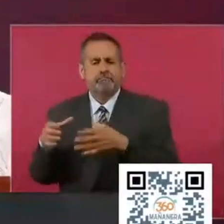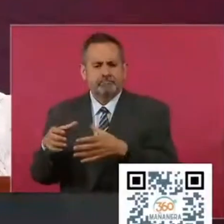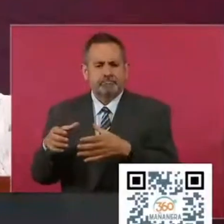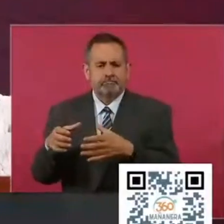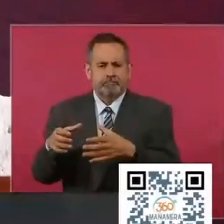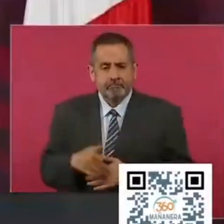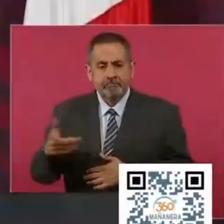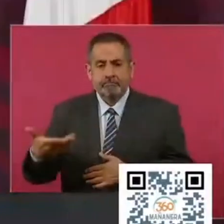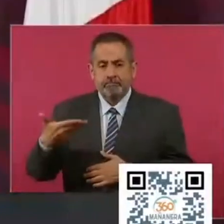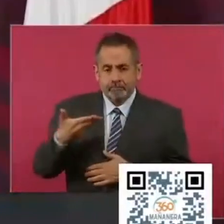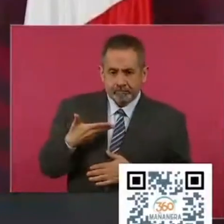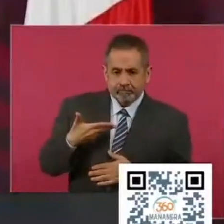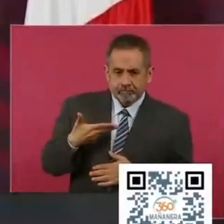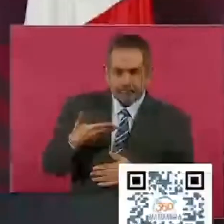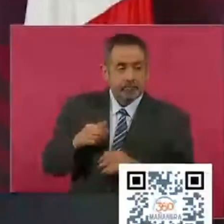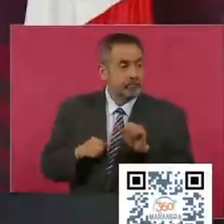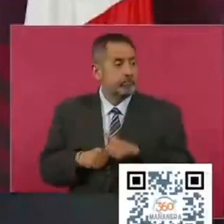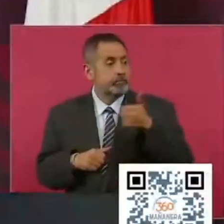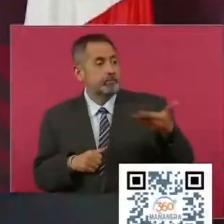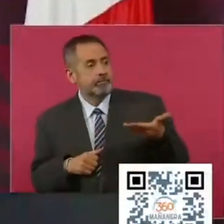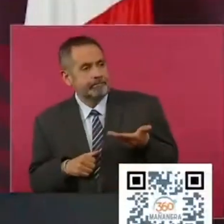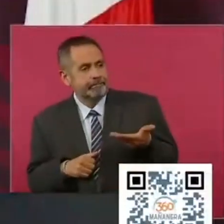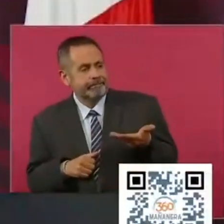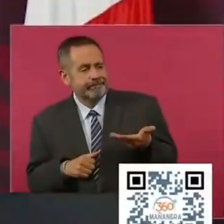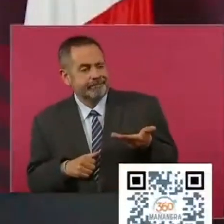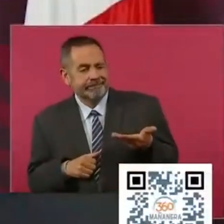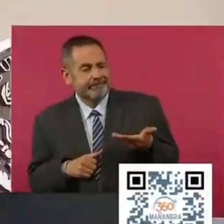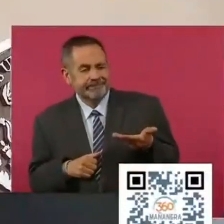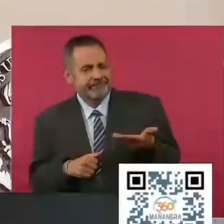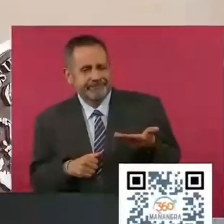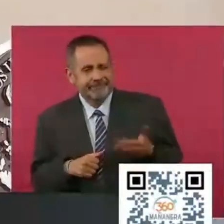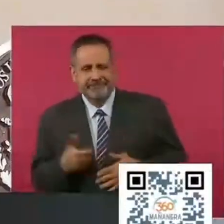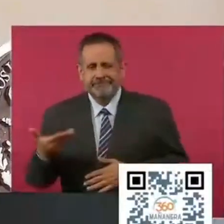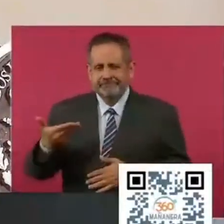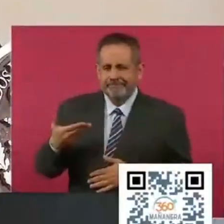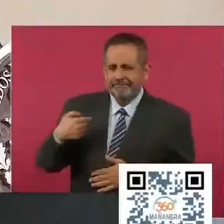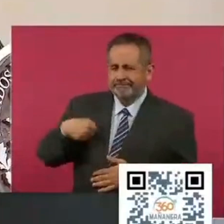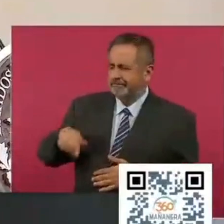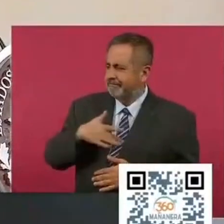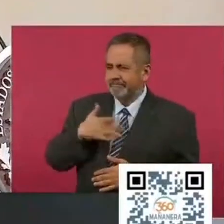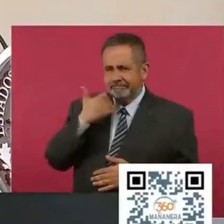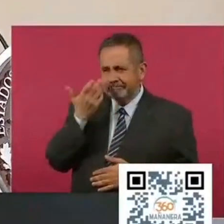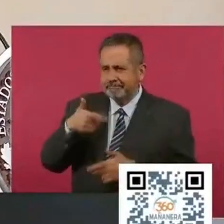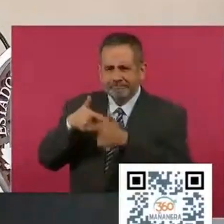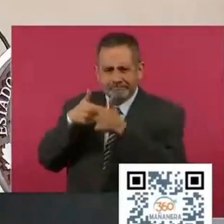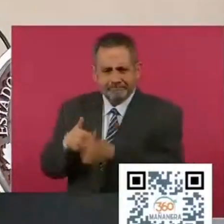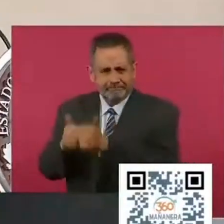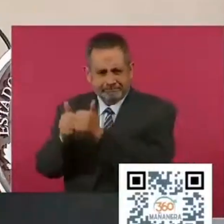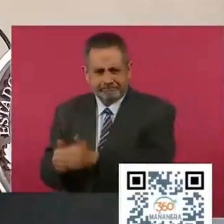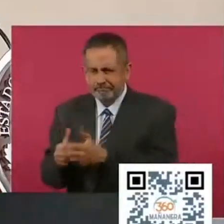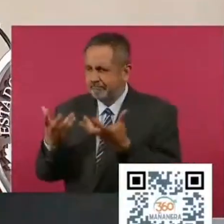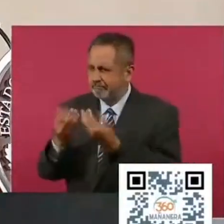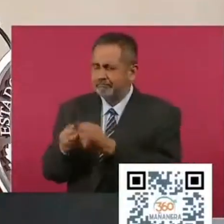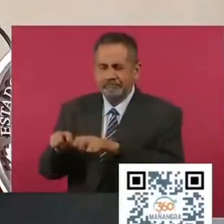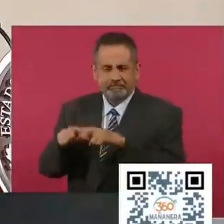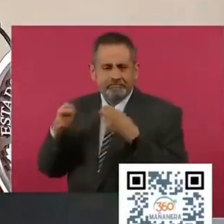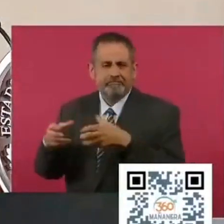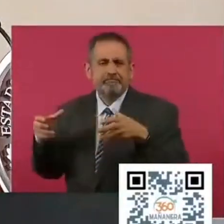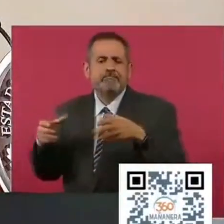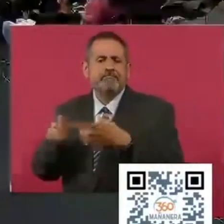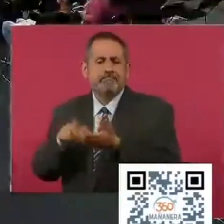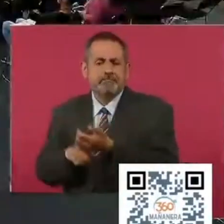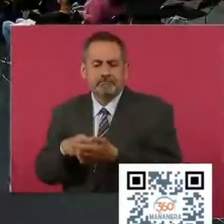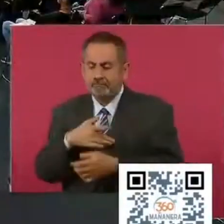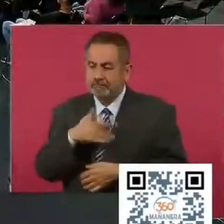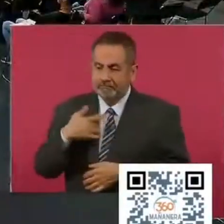el encabeza me hicieron otra propuesta y le dije me permite seguir en su gabinete y